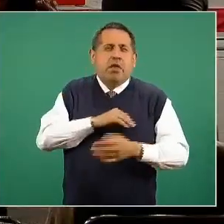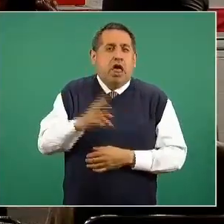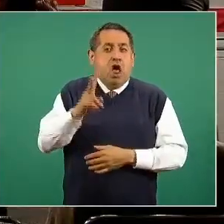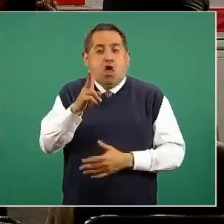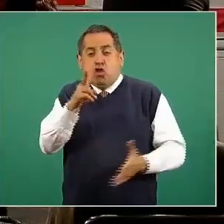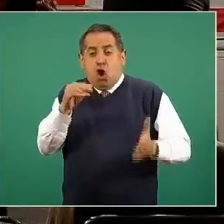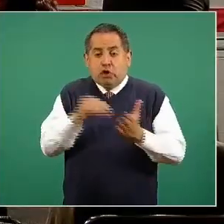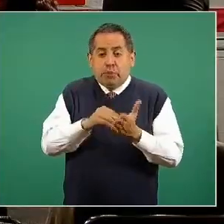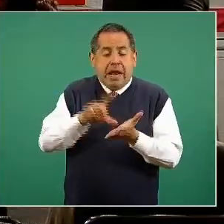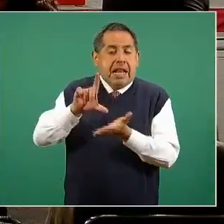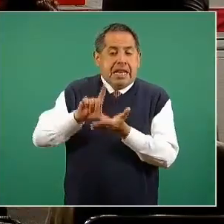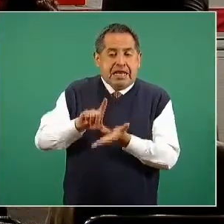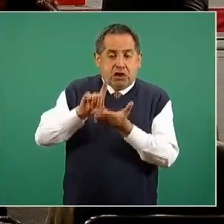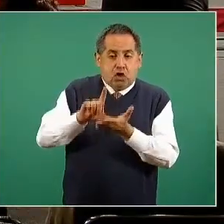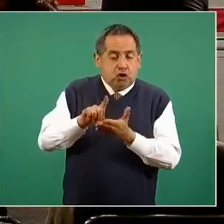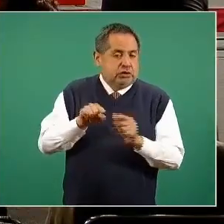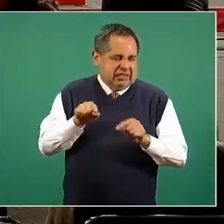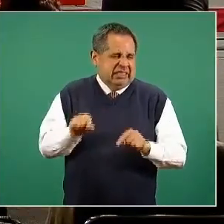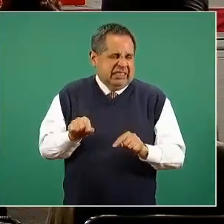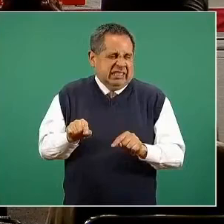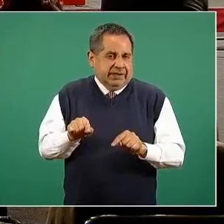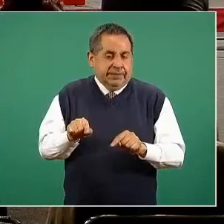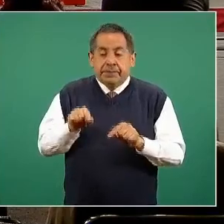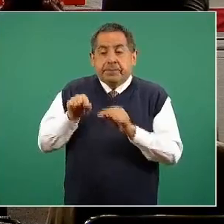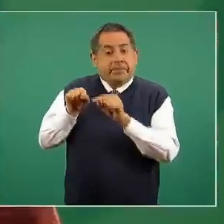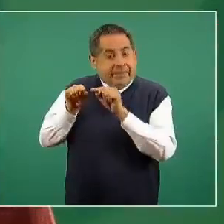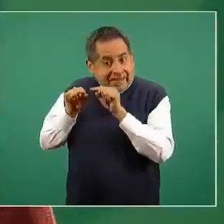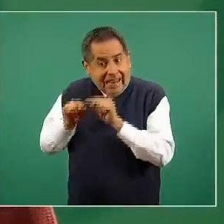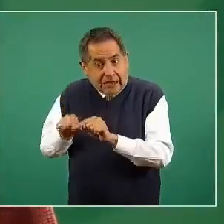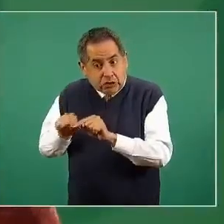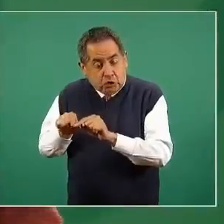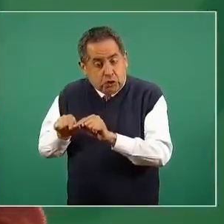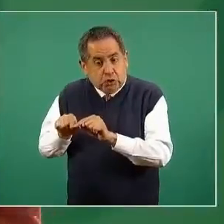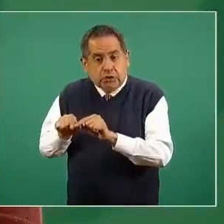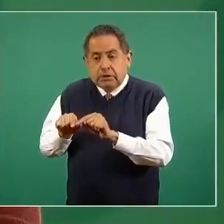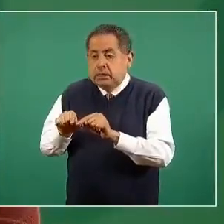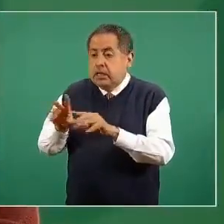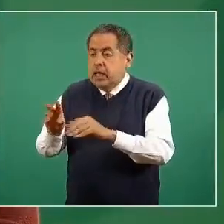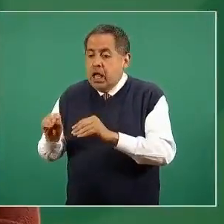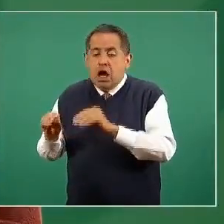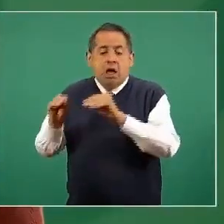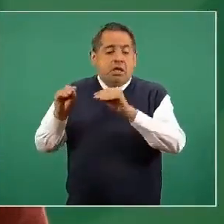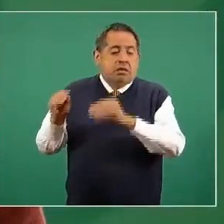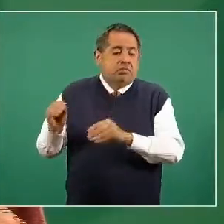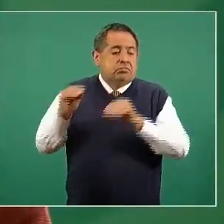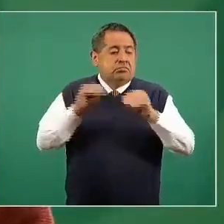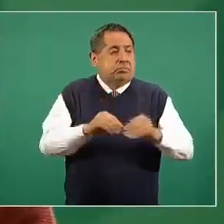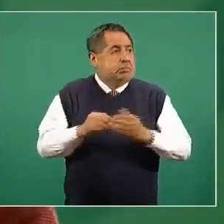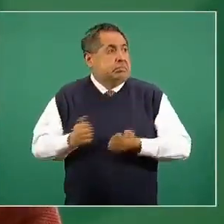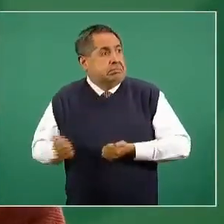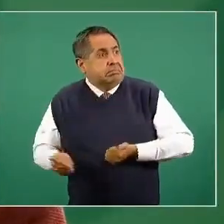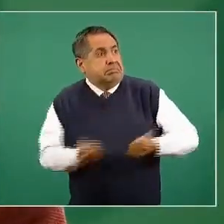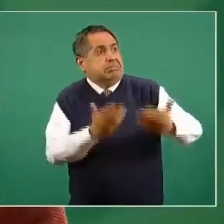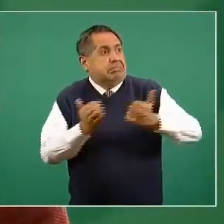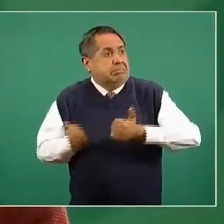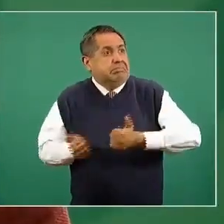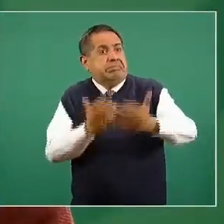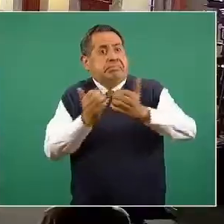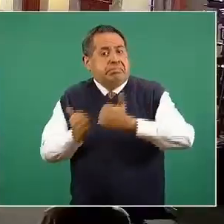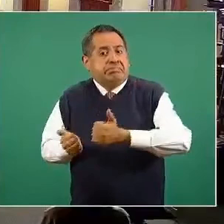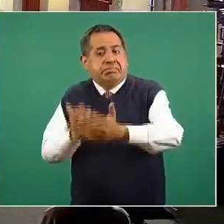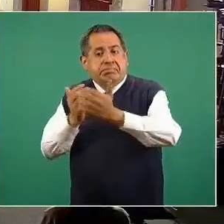y esos son ya los contenedores que se vacían para exportar el producto. Cada uno de estos